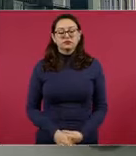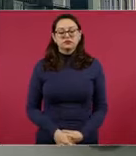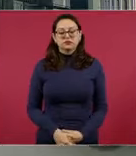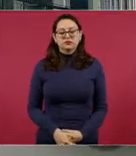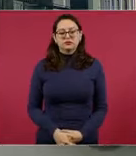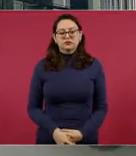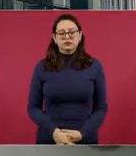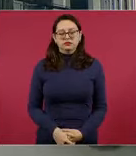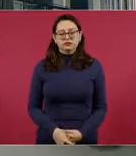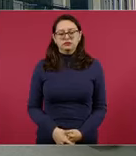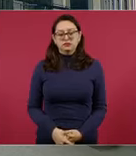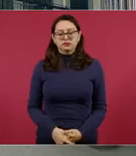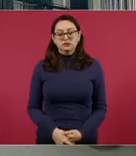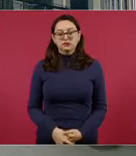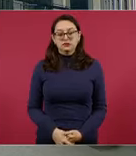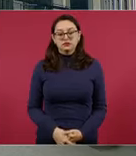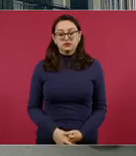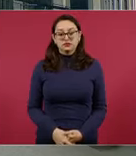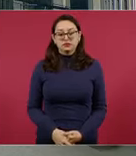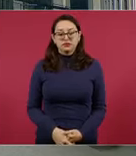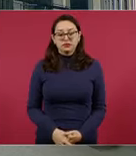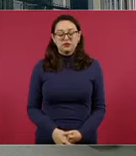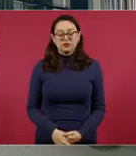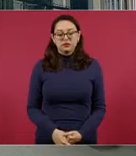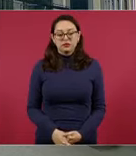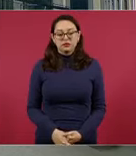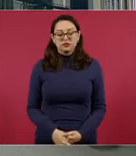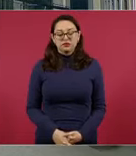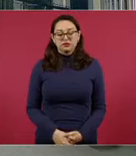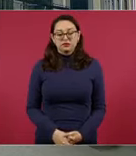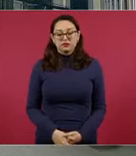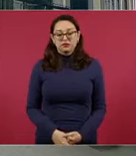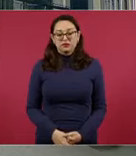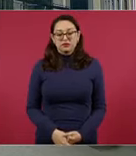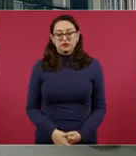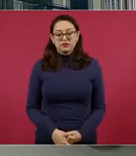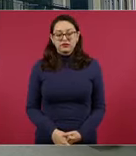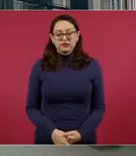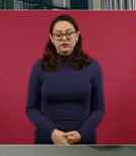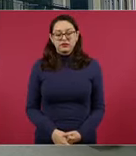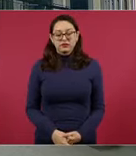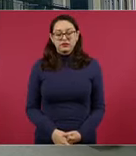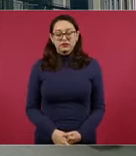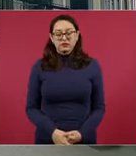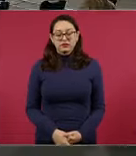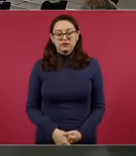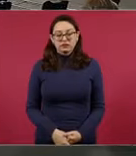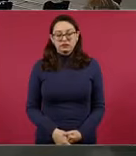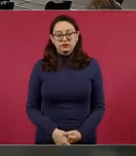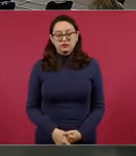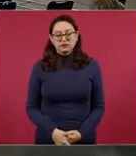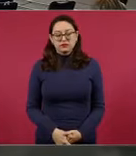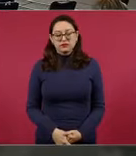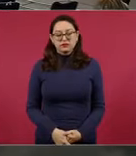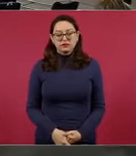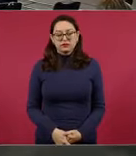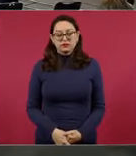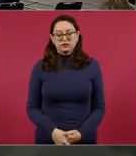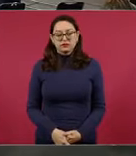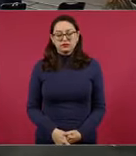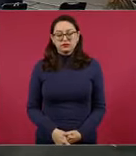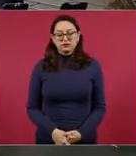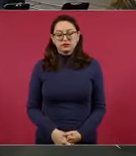El miércoles usted se reunió con la delegación de Estados Unidos. Por la noche el gobierno de Estados Unidos emitió